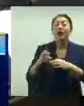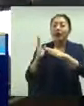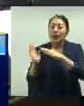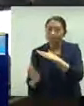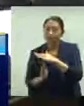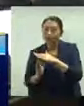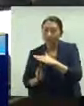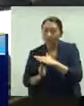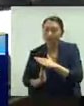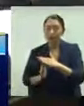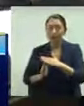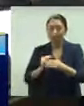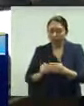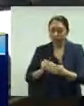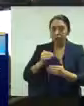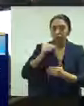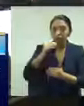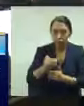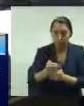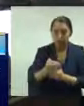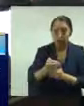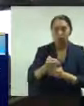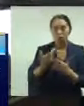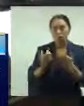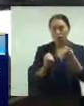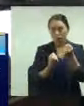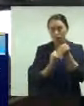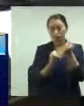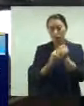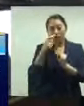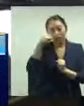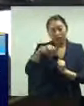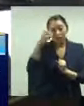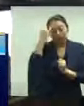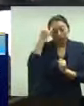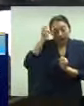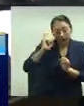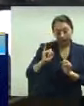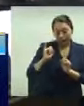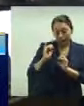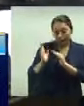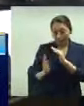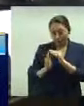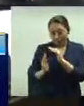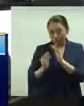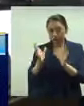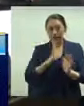de lo que va a servir de aquí en adelante, ¿verdad?, que esa es la idea básica que